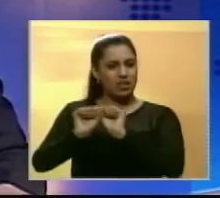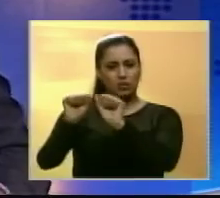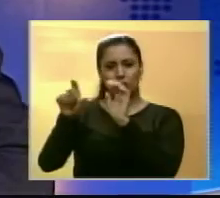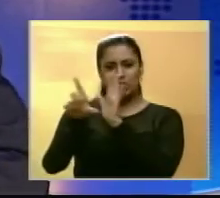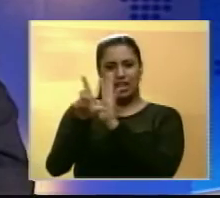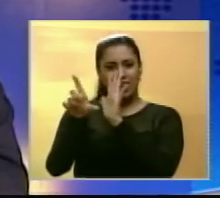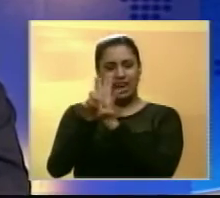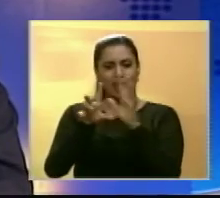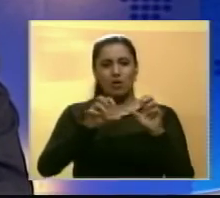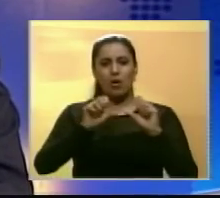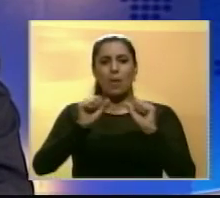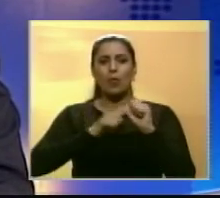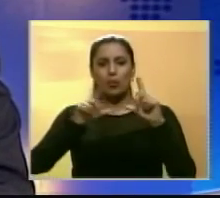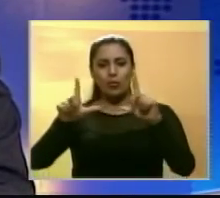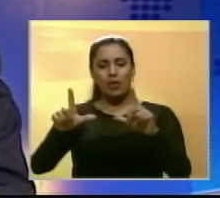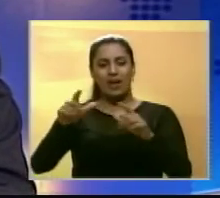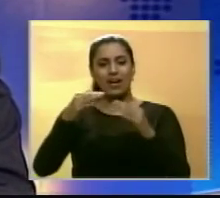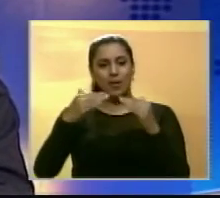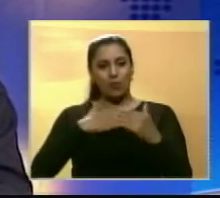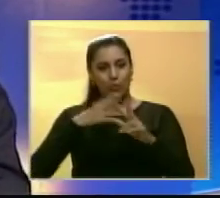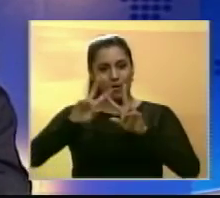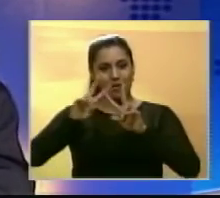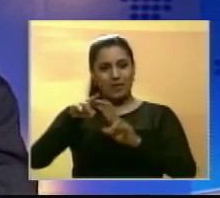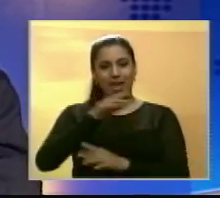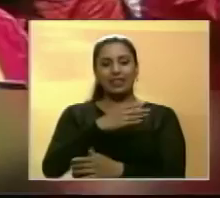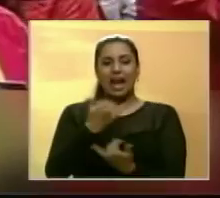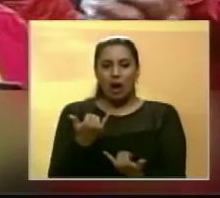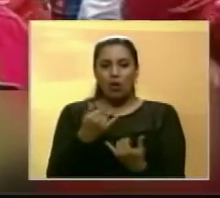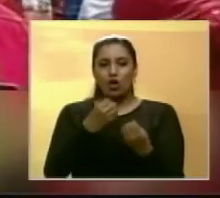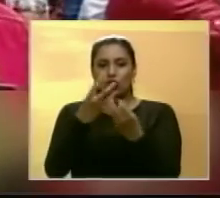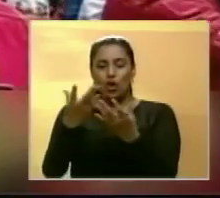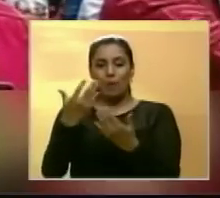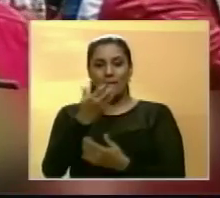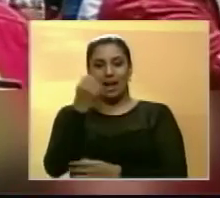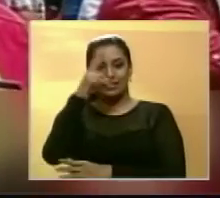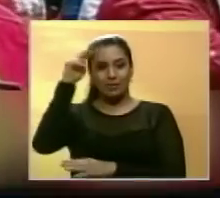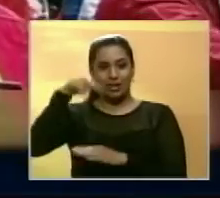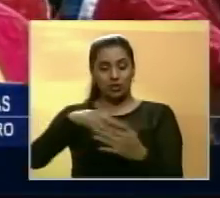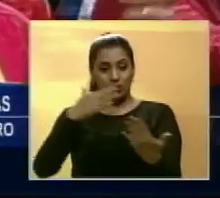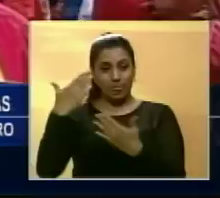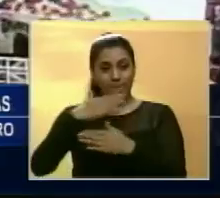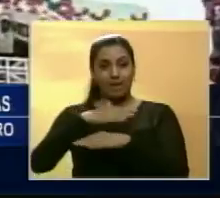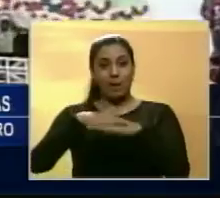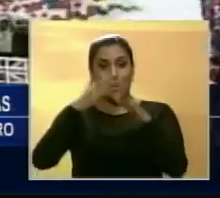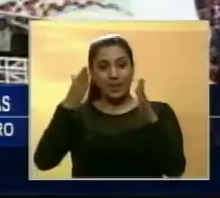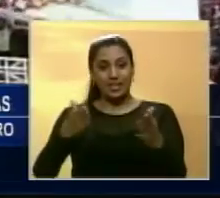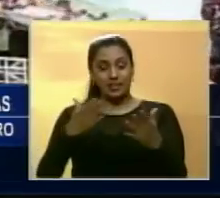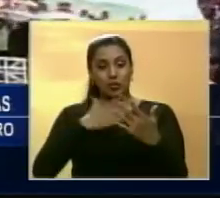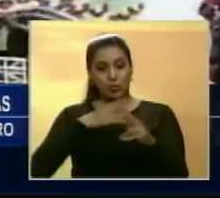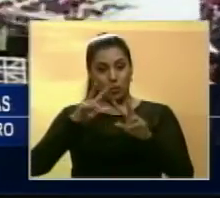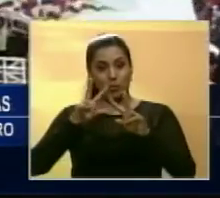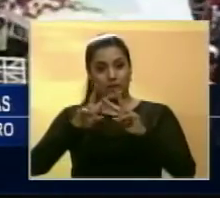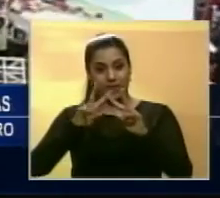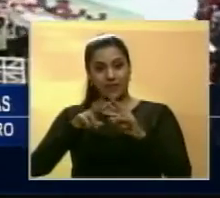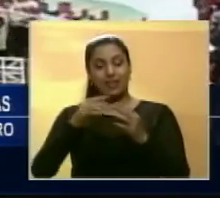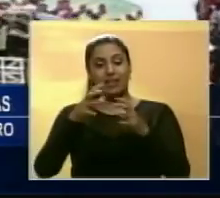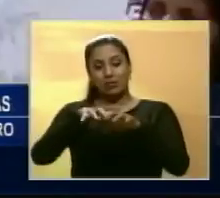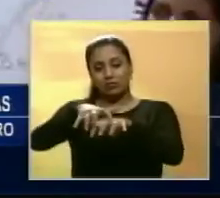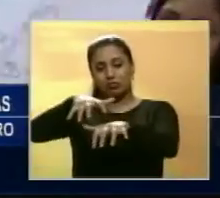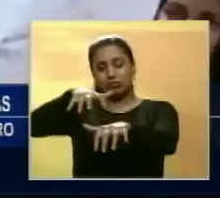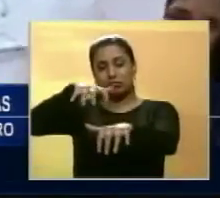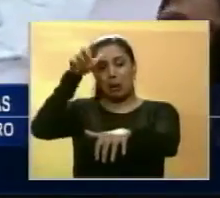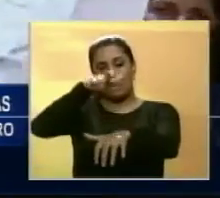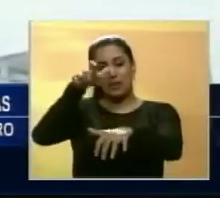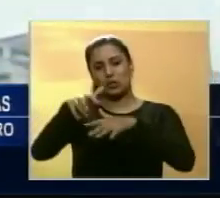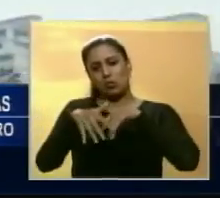ley de titularidad de vivienda sancionada por la Asamblea Nacional. Acompañados del ministro para la vivienda, Manuel Quevedo, una gran cantidad de